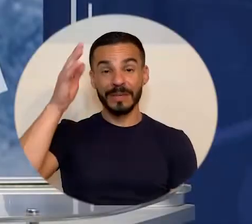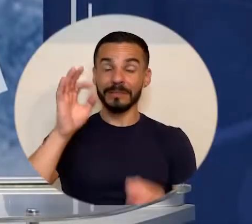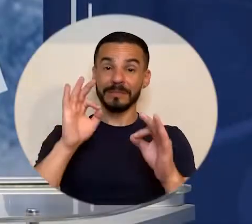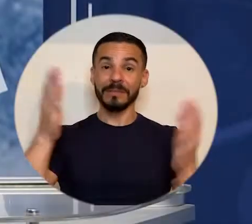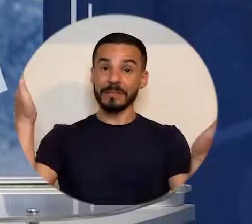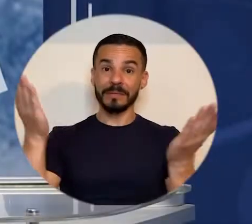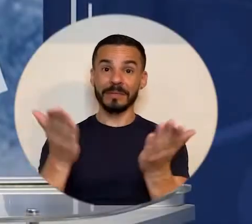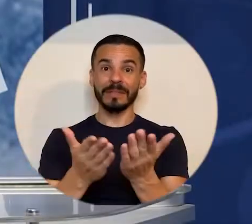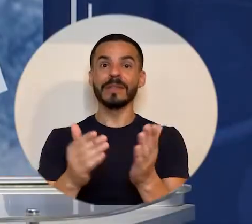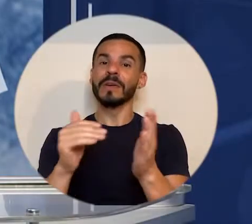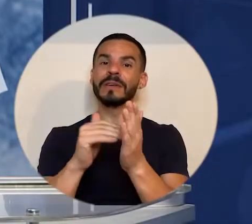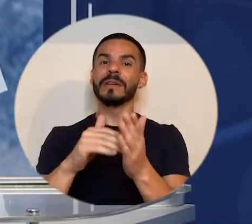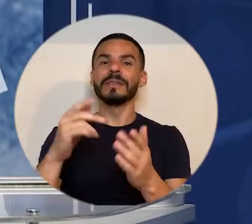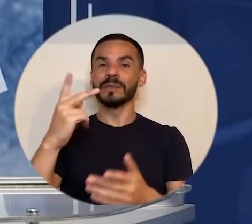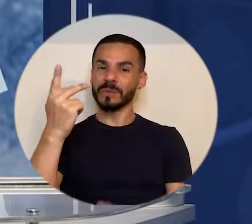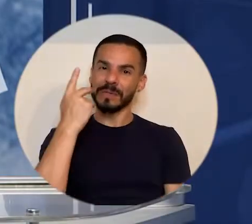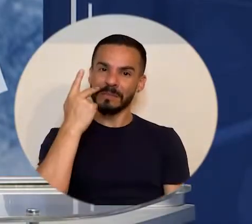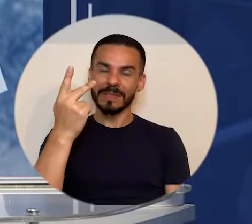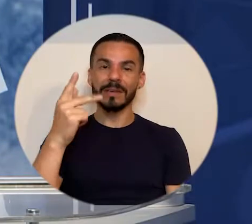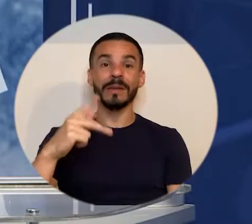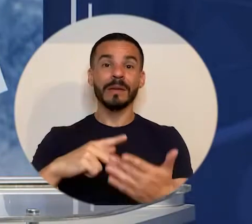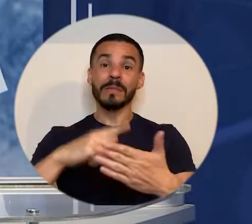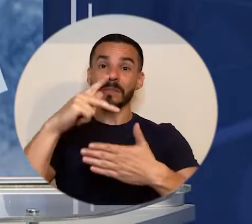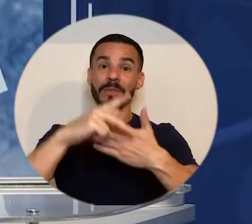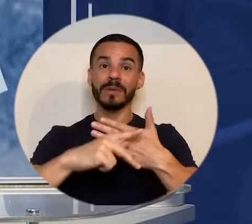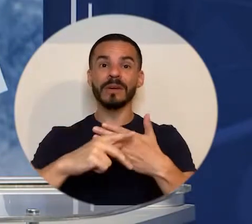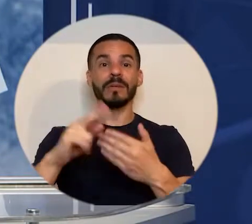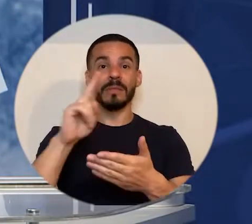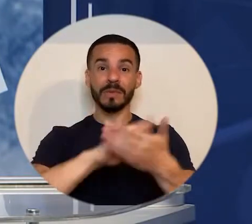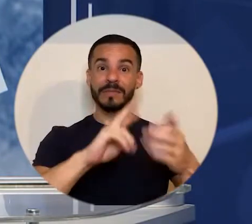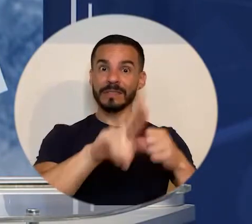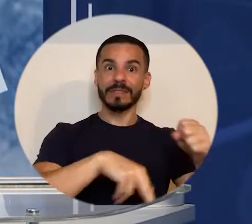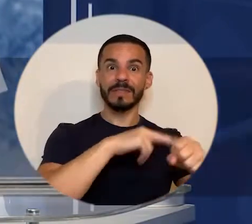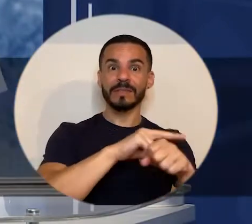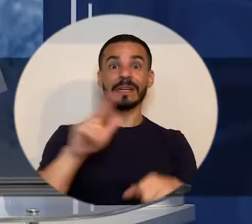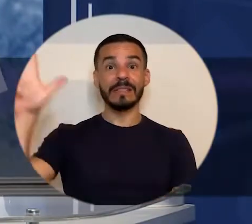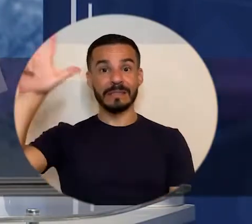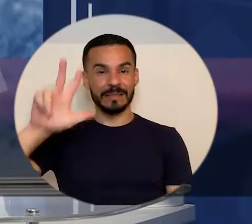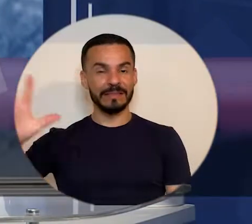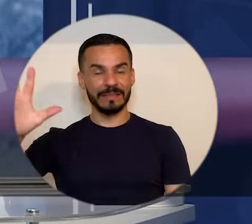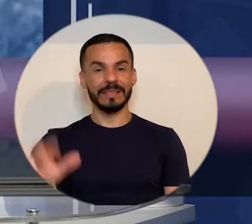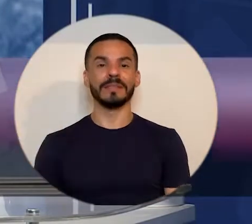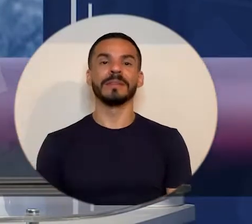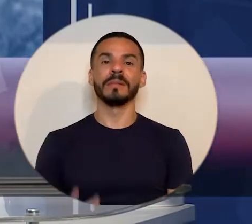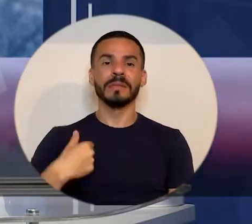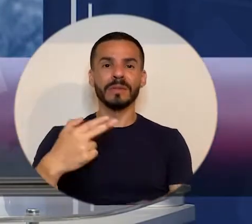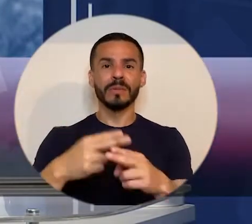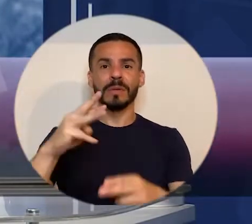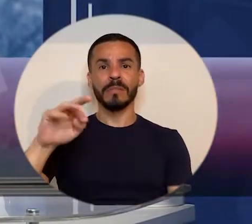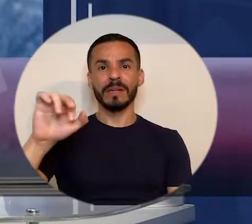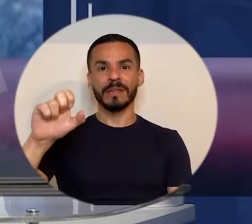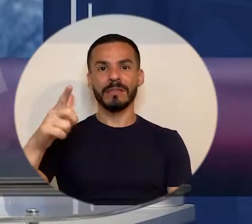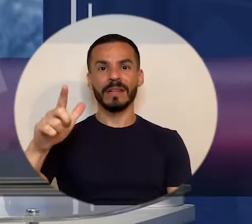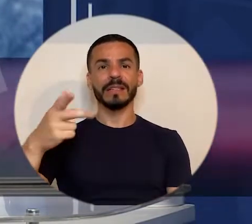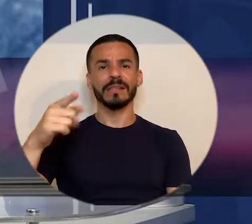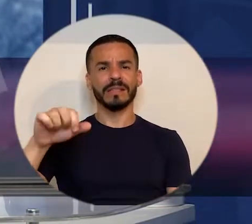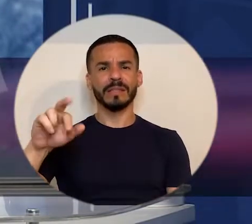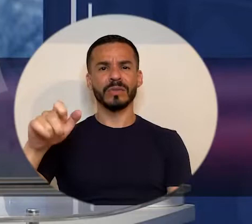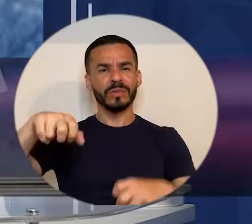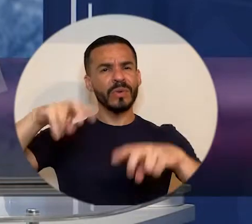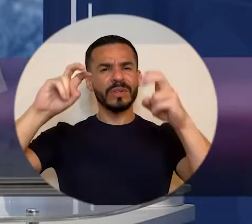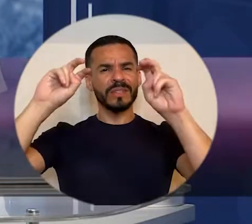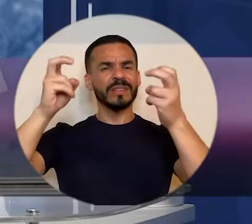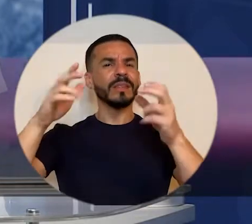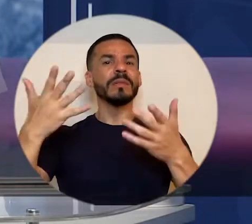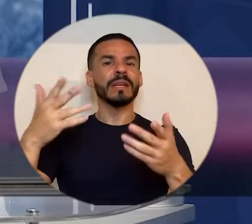tal? Bienvenidos a una edición más de Una Mirada, el programa de la Universidad Nacional y del CINAR S.A. Mi nombre es Maribel Quiroz Jara y hoy vamos a